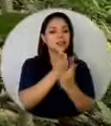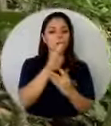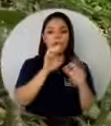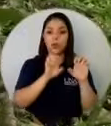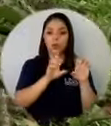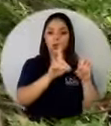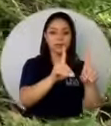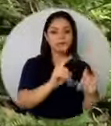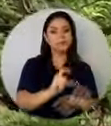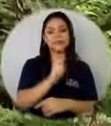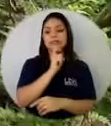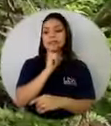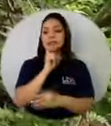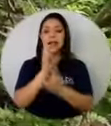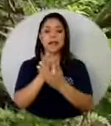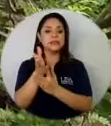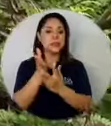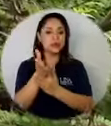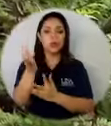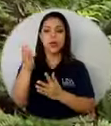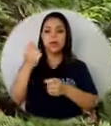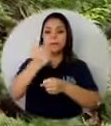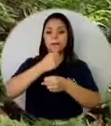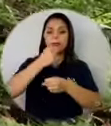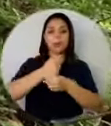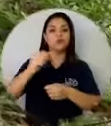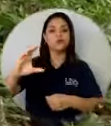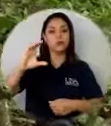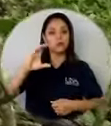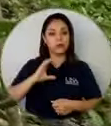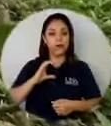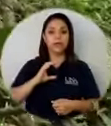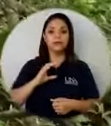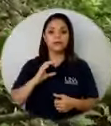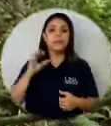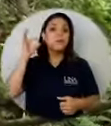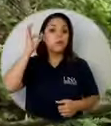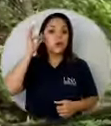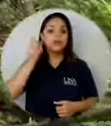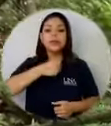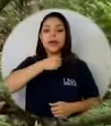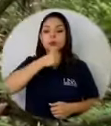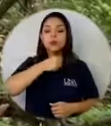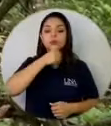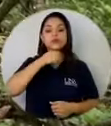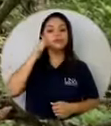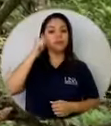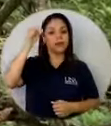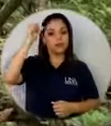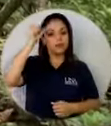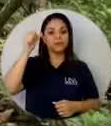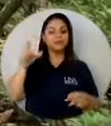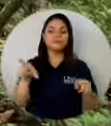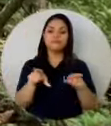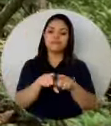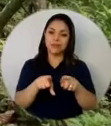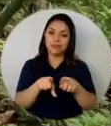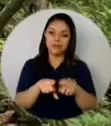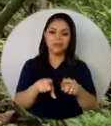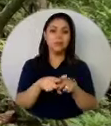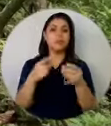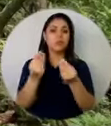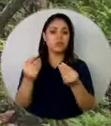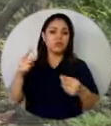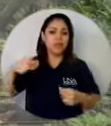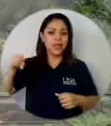se les dificulta el acceso a un empleo remunerado. Entonces, las mujeres adultas mayores también, ¿verdad? Muchas de